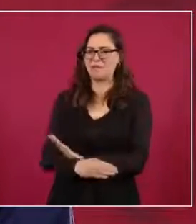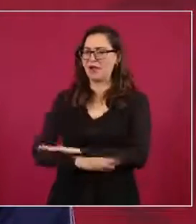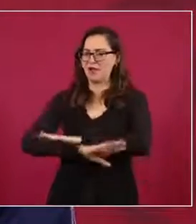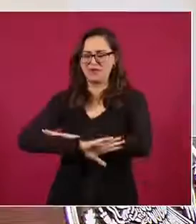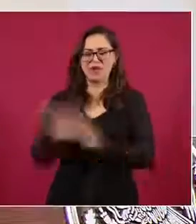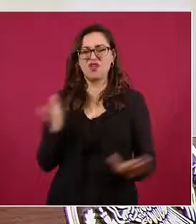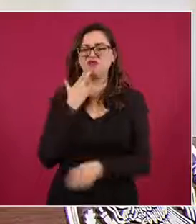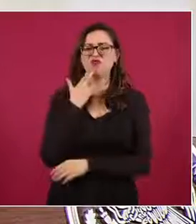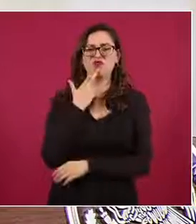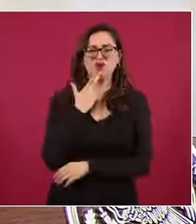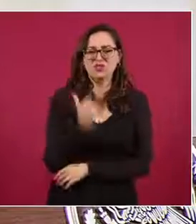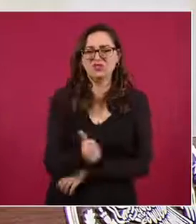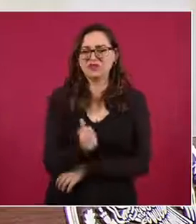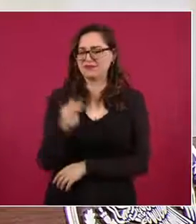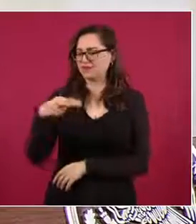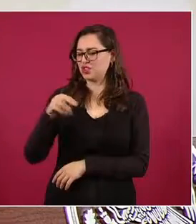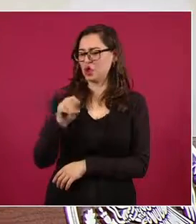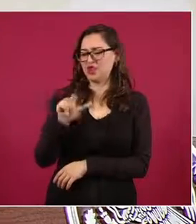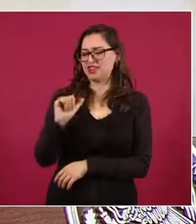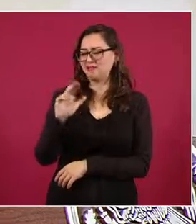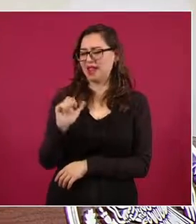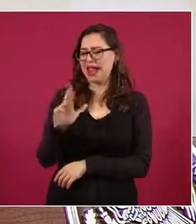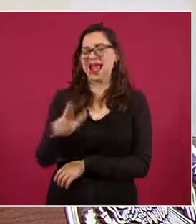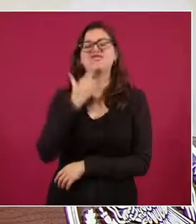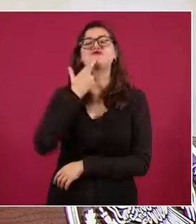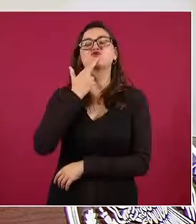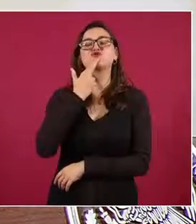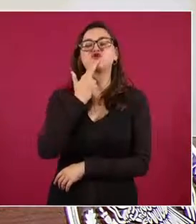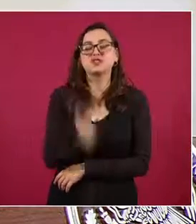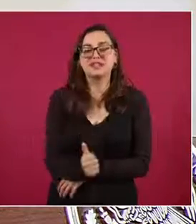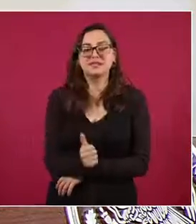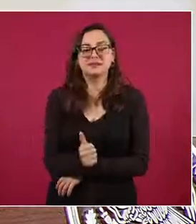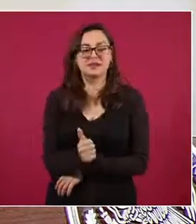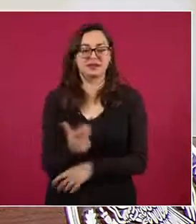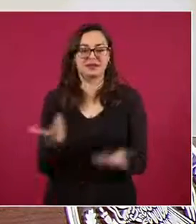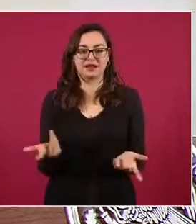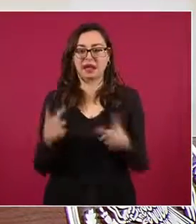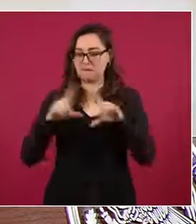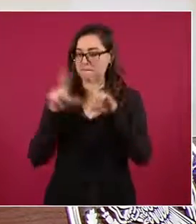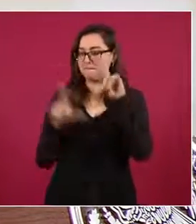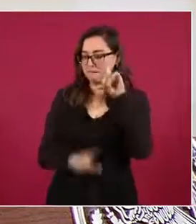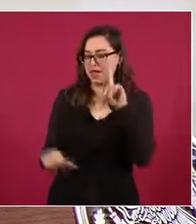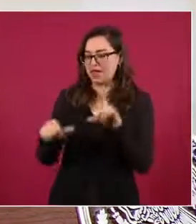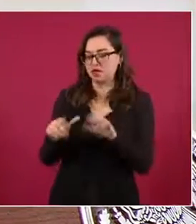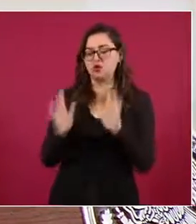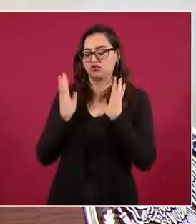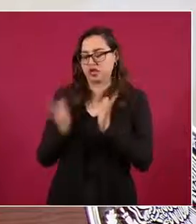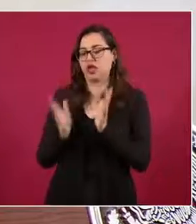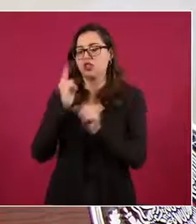un fracaso rotundo. Claro,